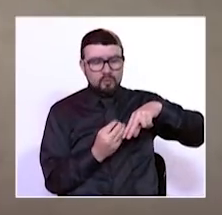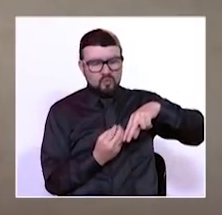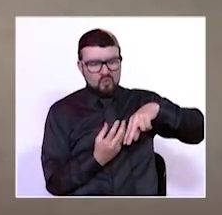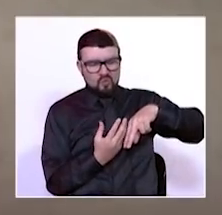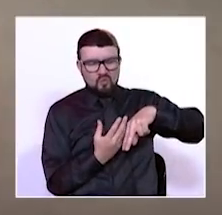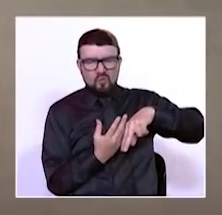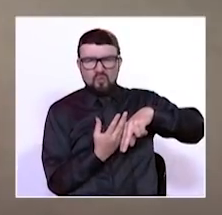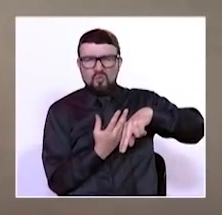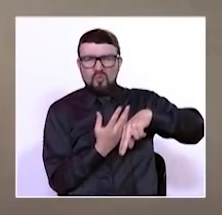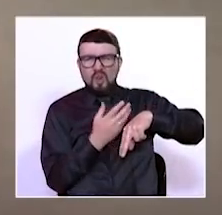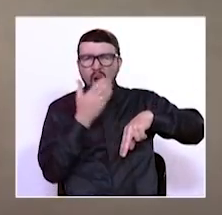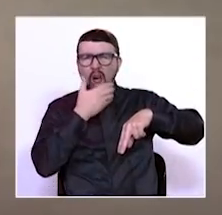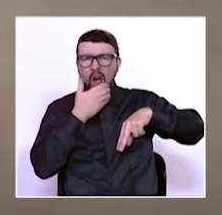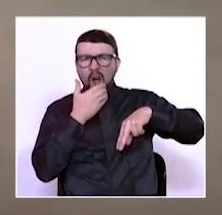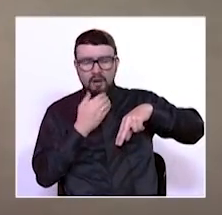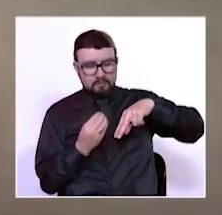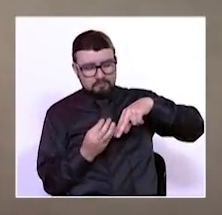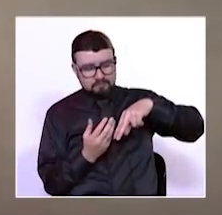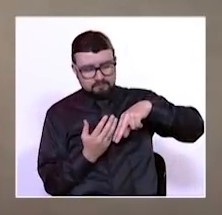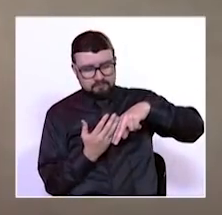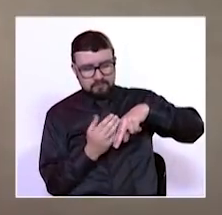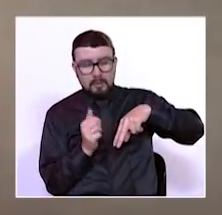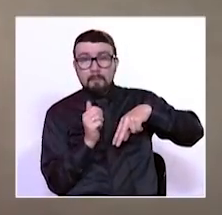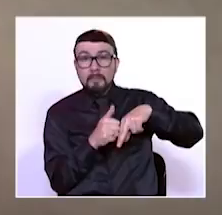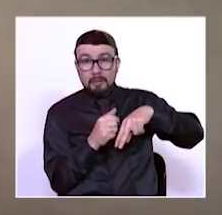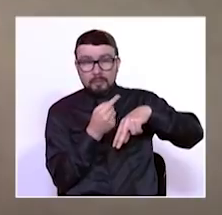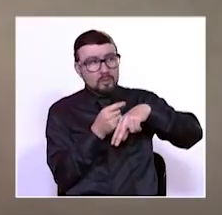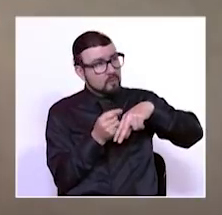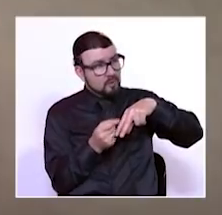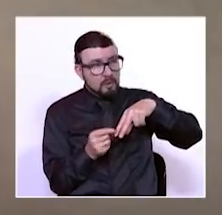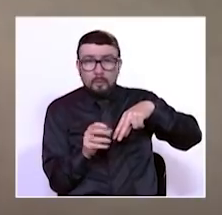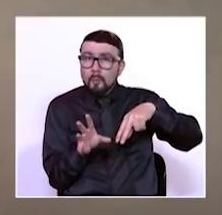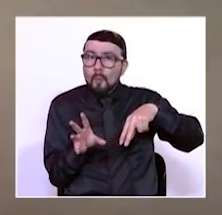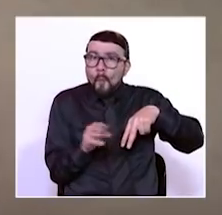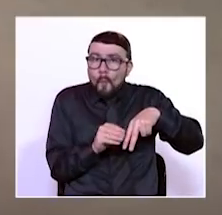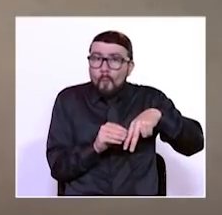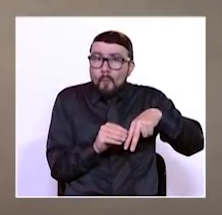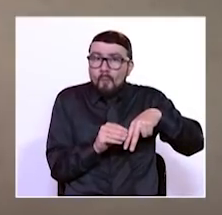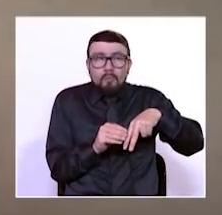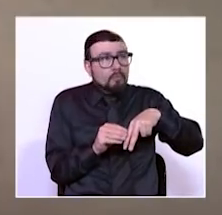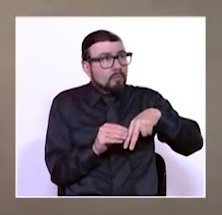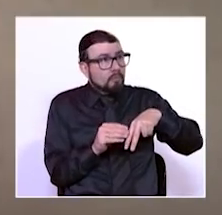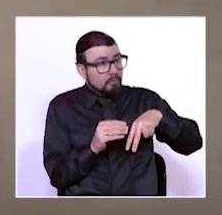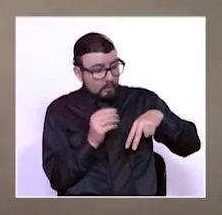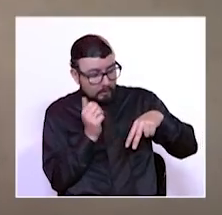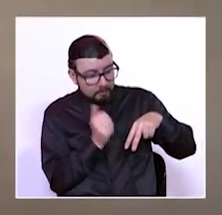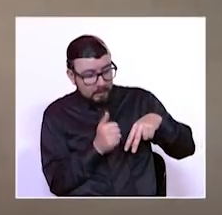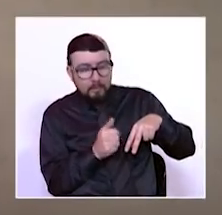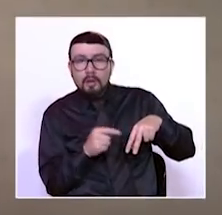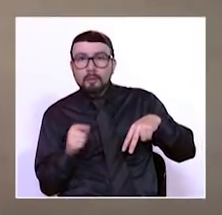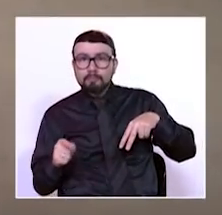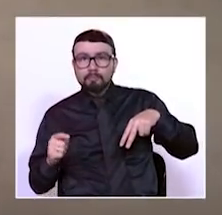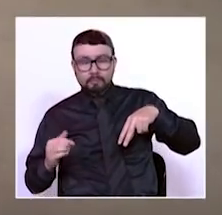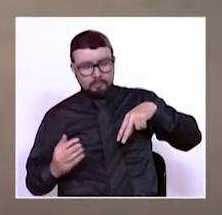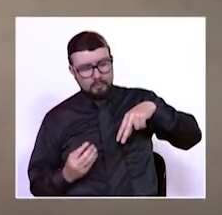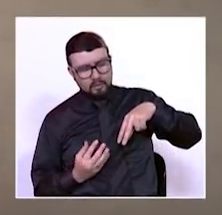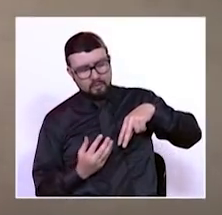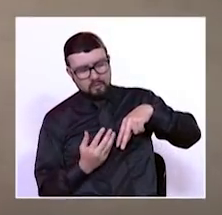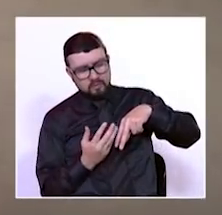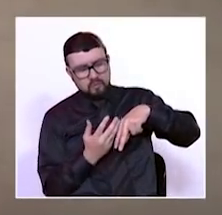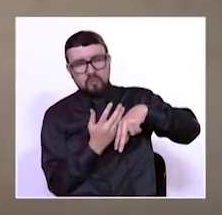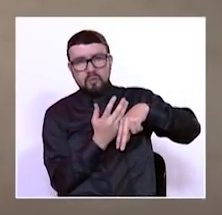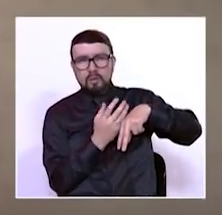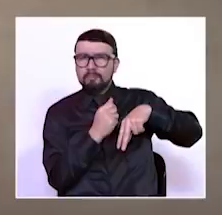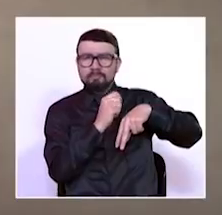en la venita, la vena se contrae y la microespuma deteriora la